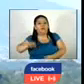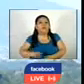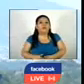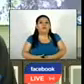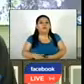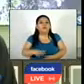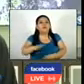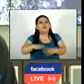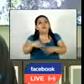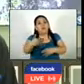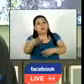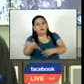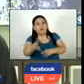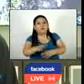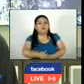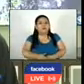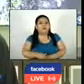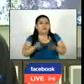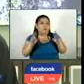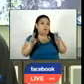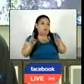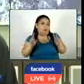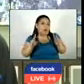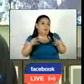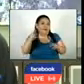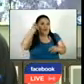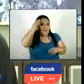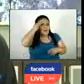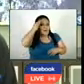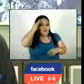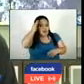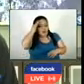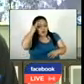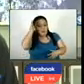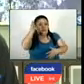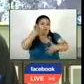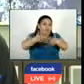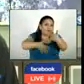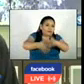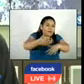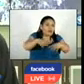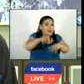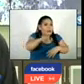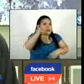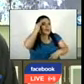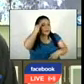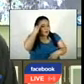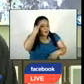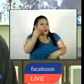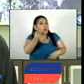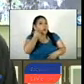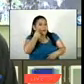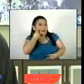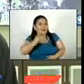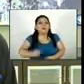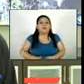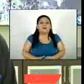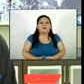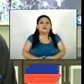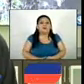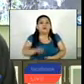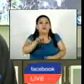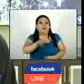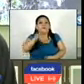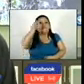costa las condiciones son normales, pero debemos recordar a los bañistas y turistas la permanencia de corrientes de retorno para evitar percances. No